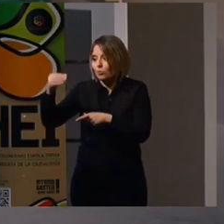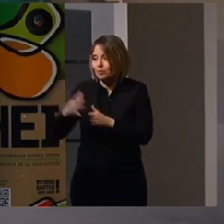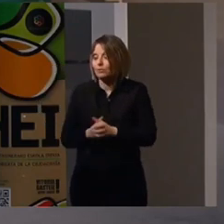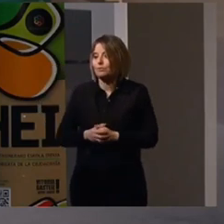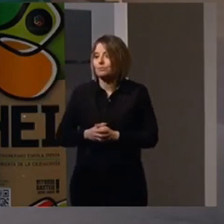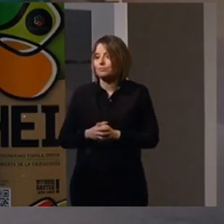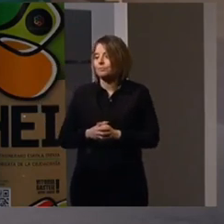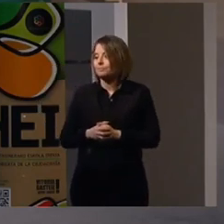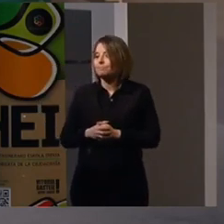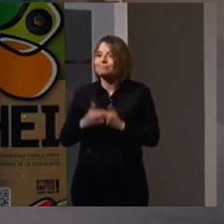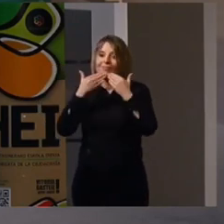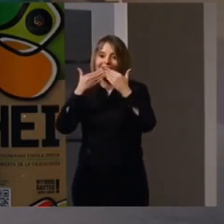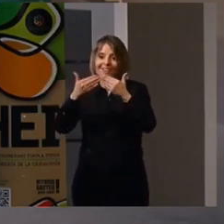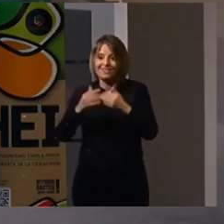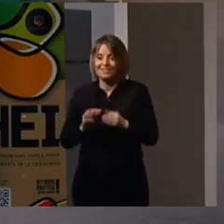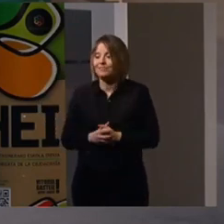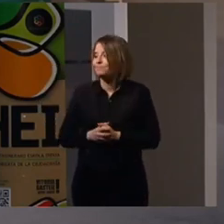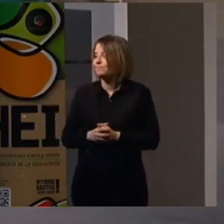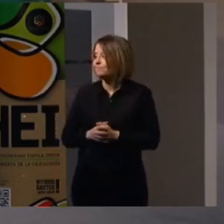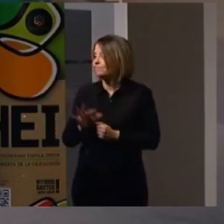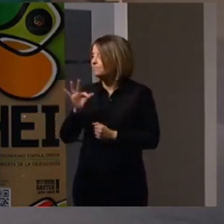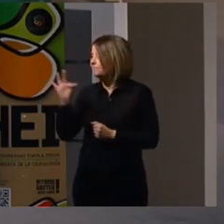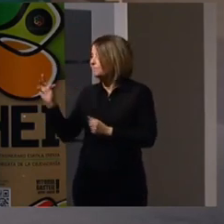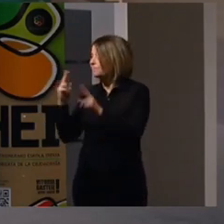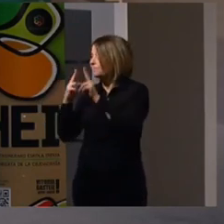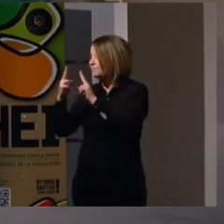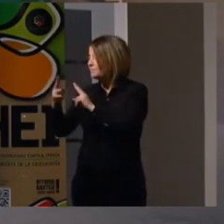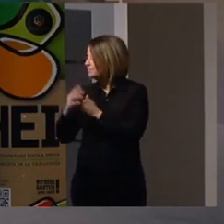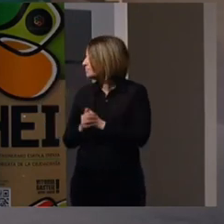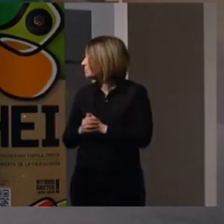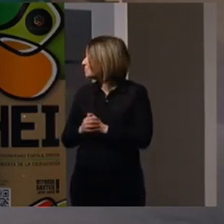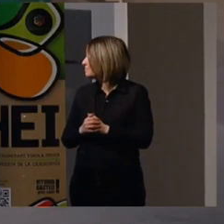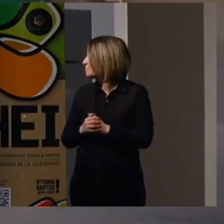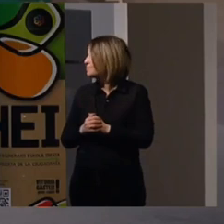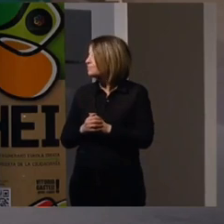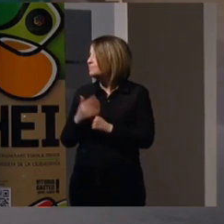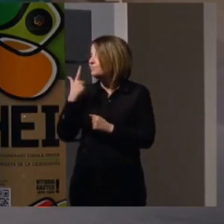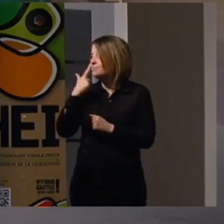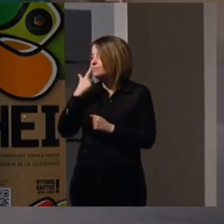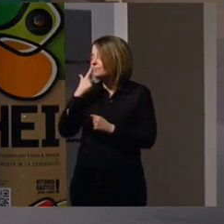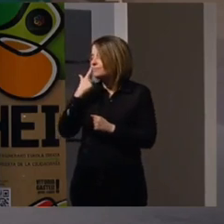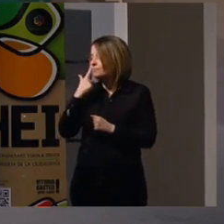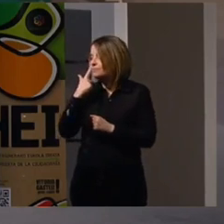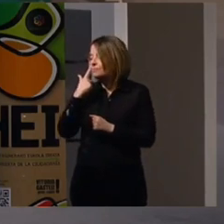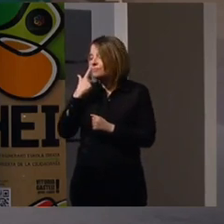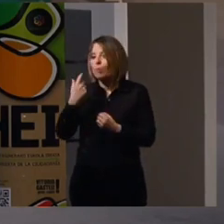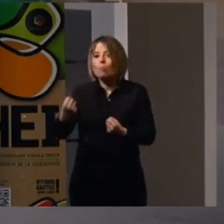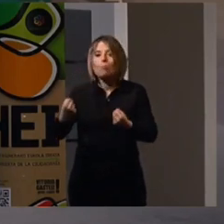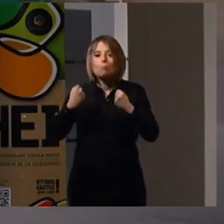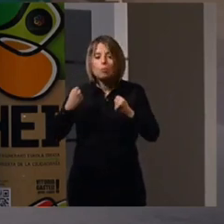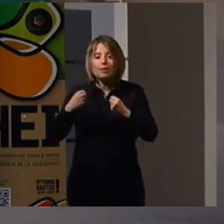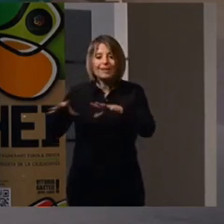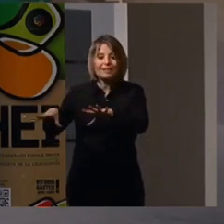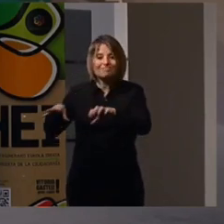enferma, ¿no? Gracias. O sea, yo creo que la idea al final es que el poder está